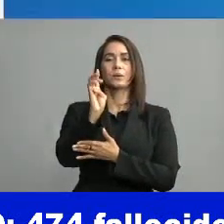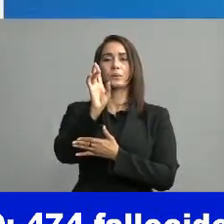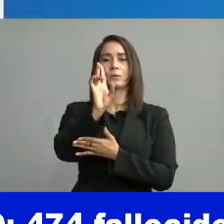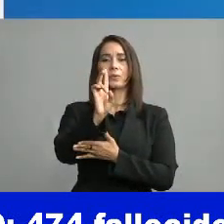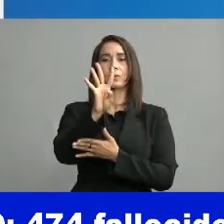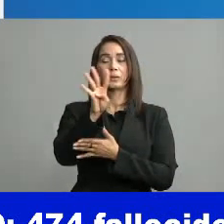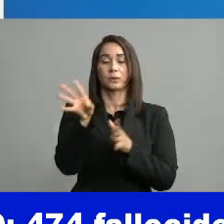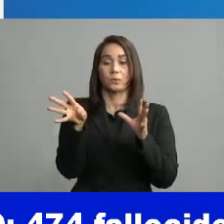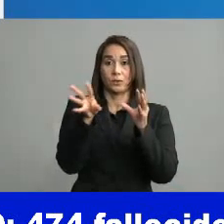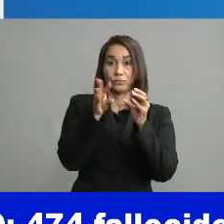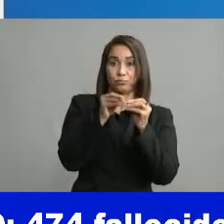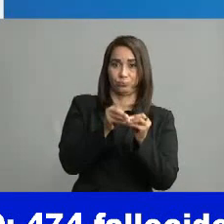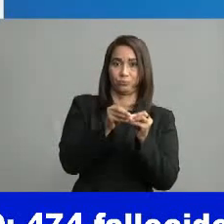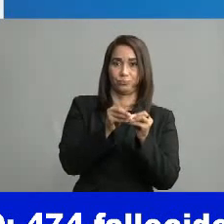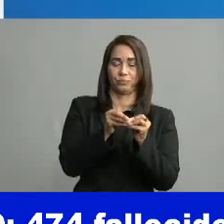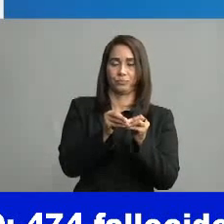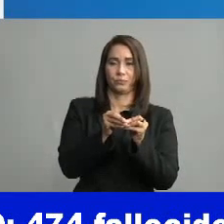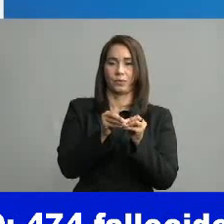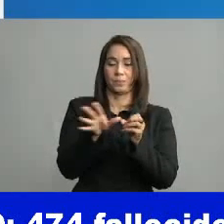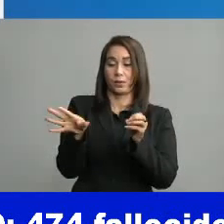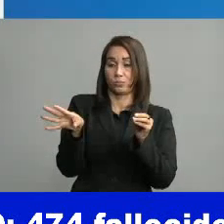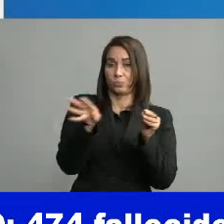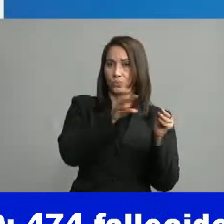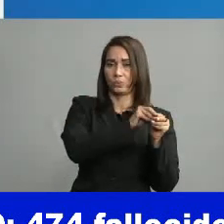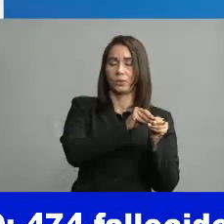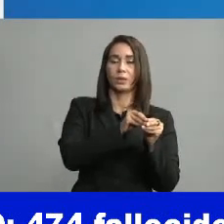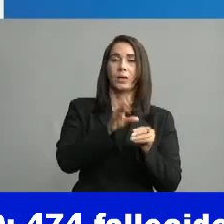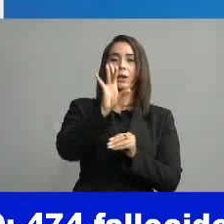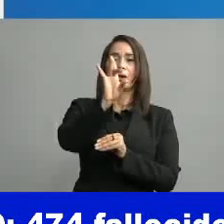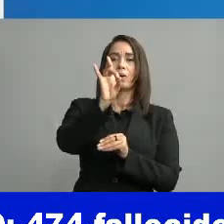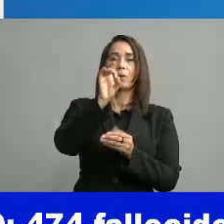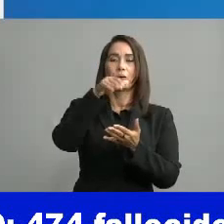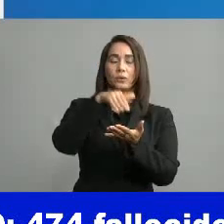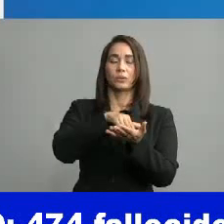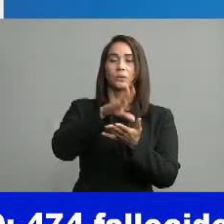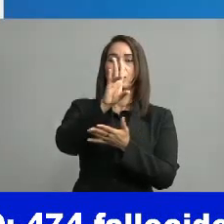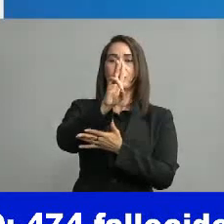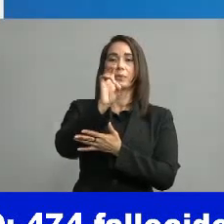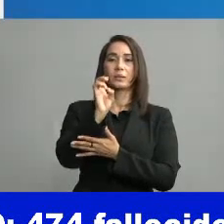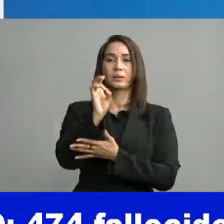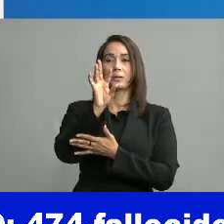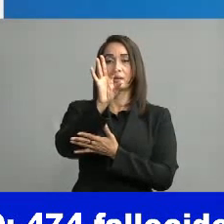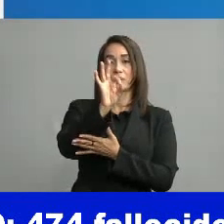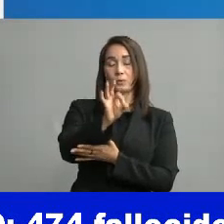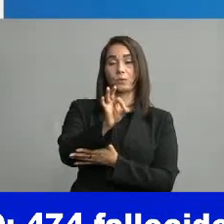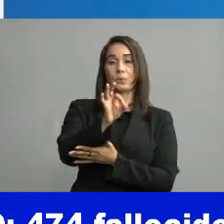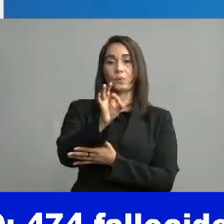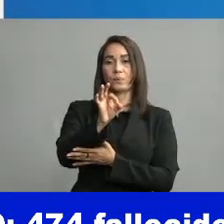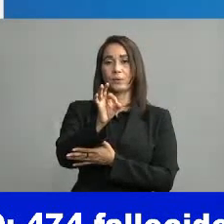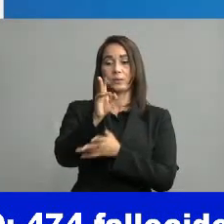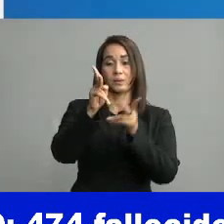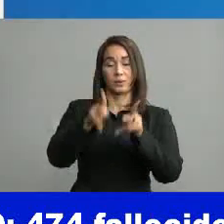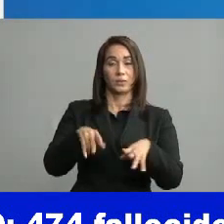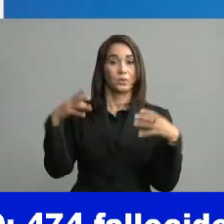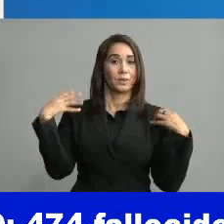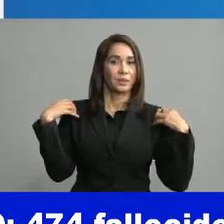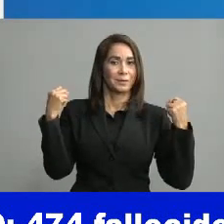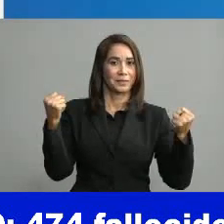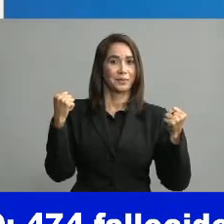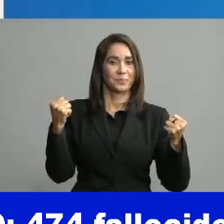474 acumulados, con un total de 8.790 casos recuperados.